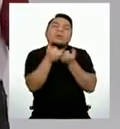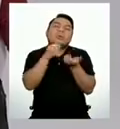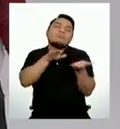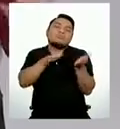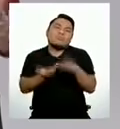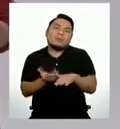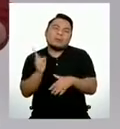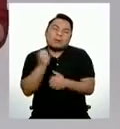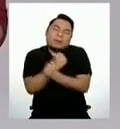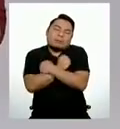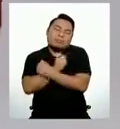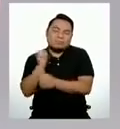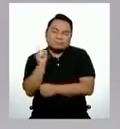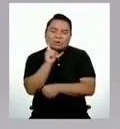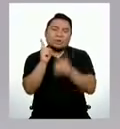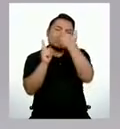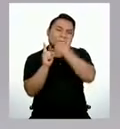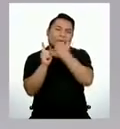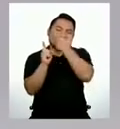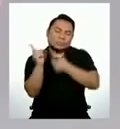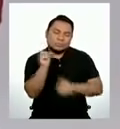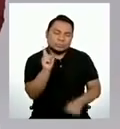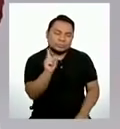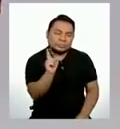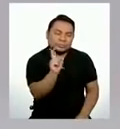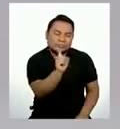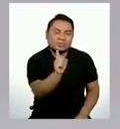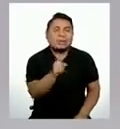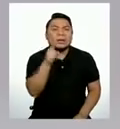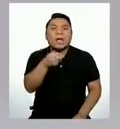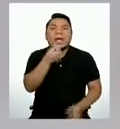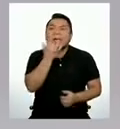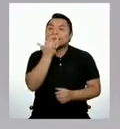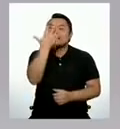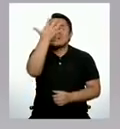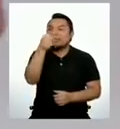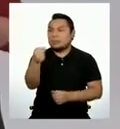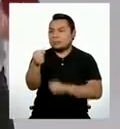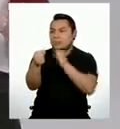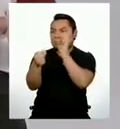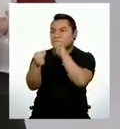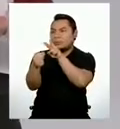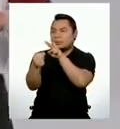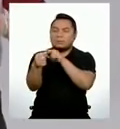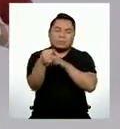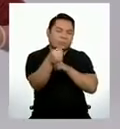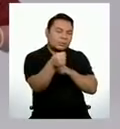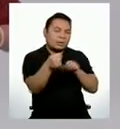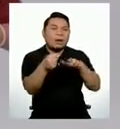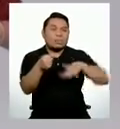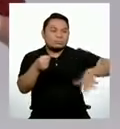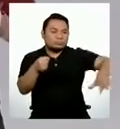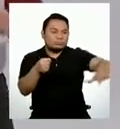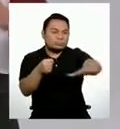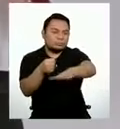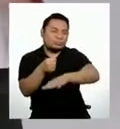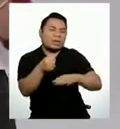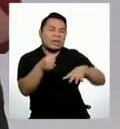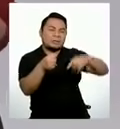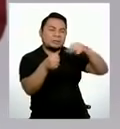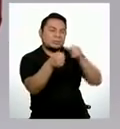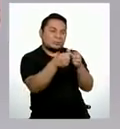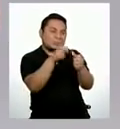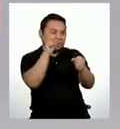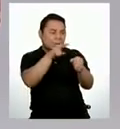arenal. Ella llevaba un espejo y fue a través de él que vio a un hombre extraño. Este hombre